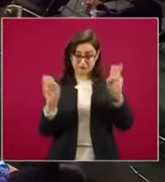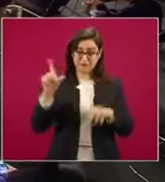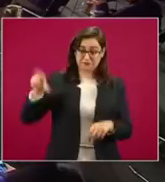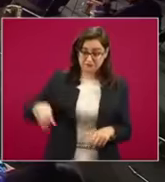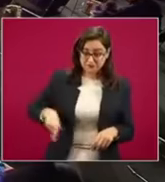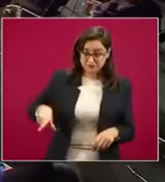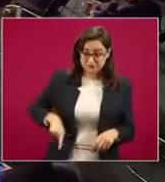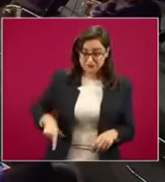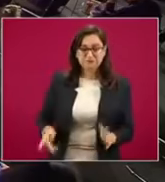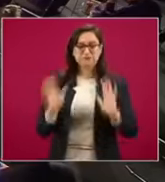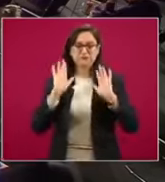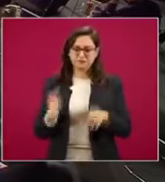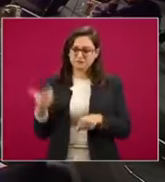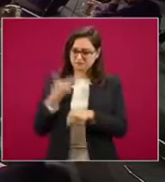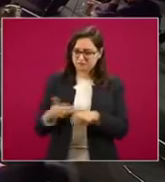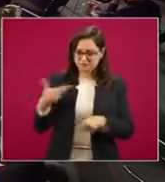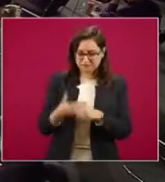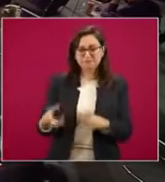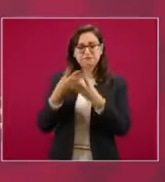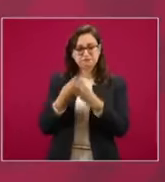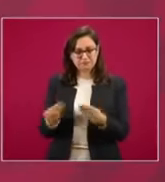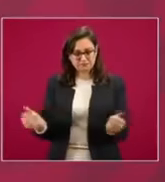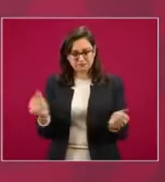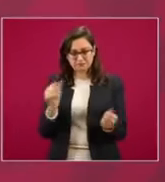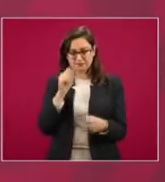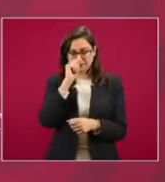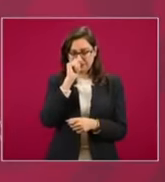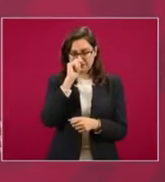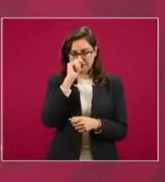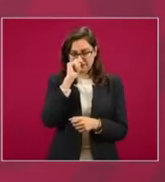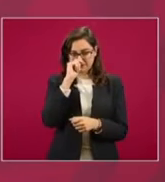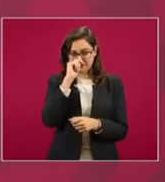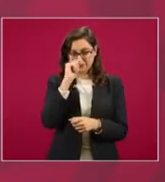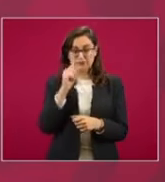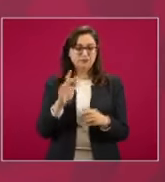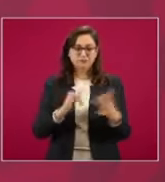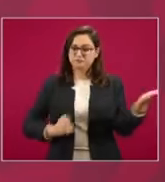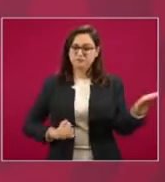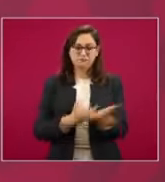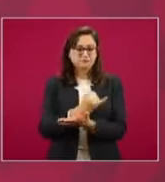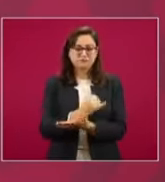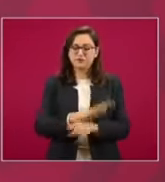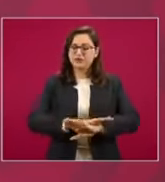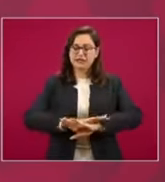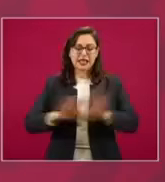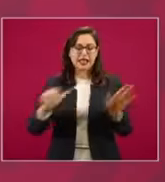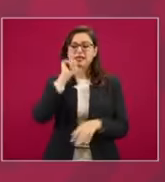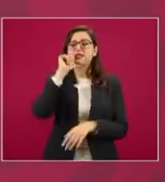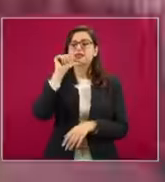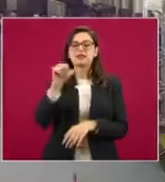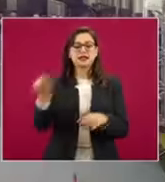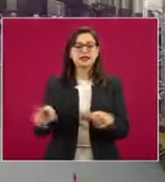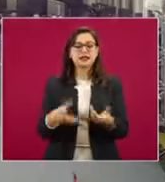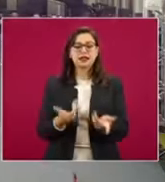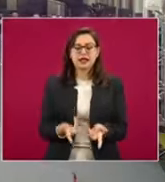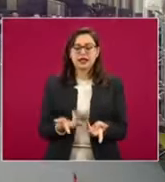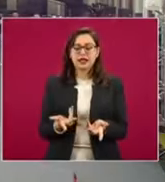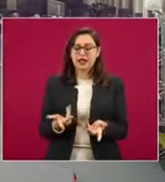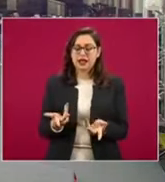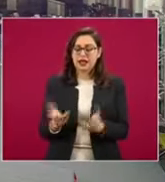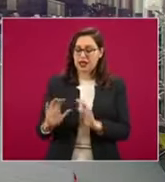este resuelto no va a haber ninguna contratación Permítame